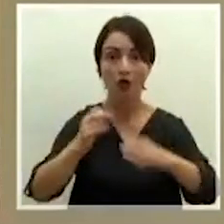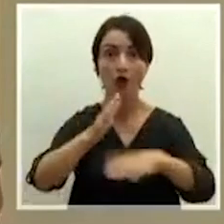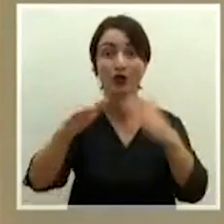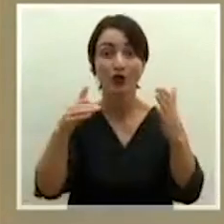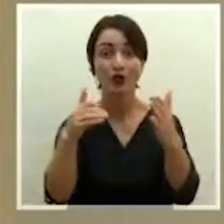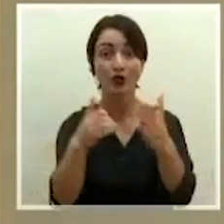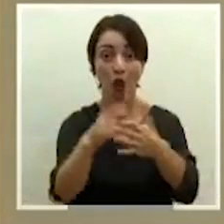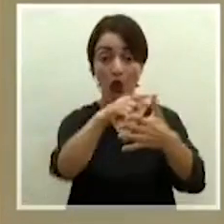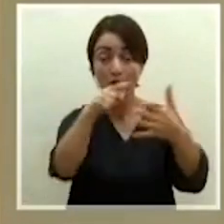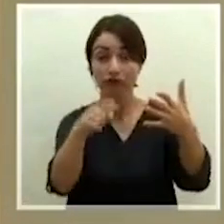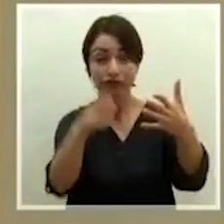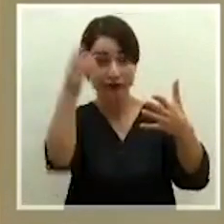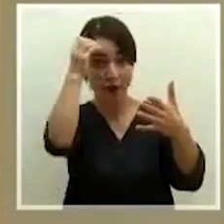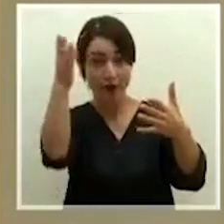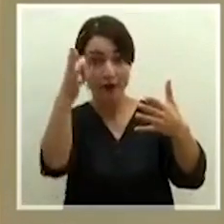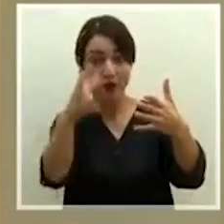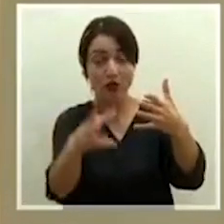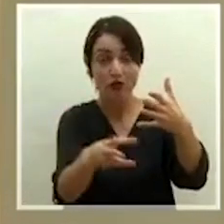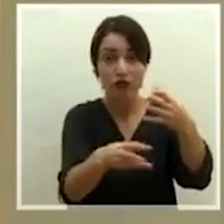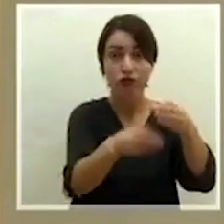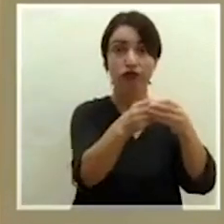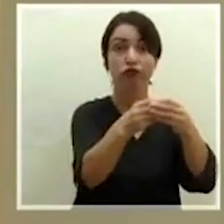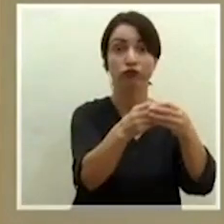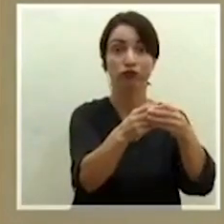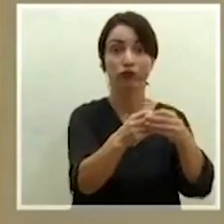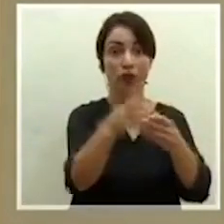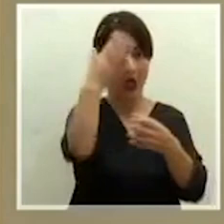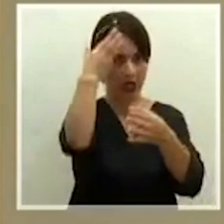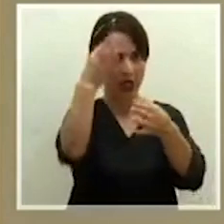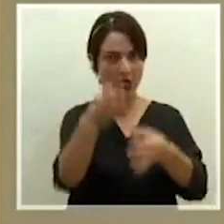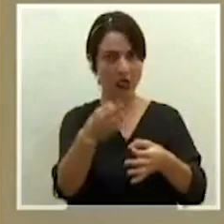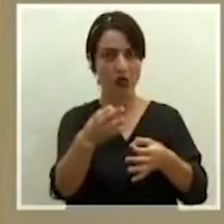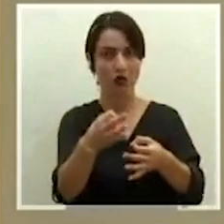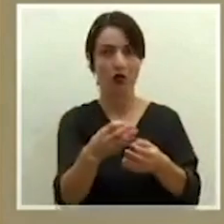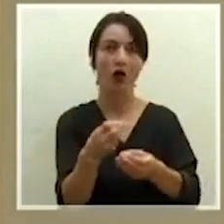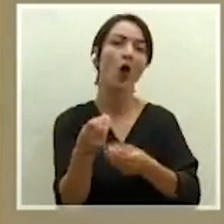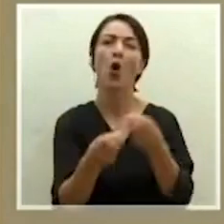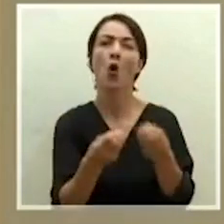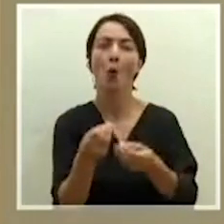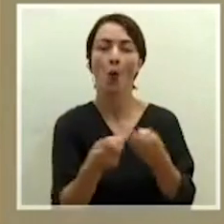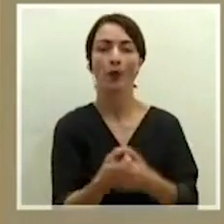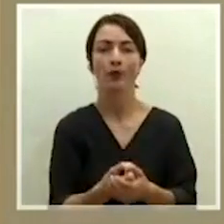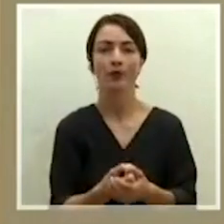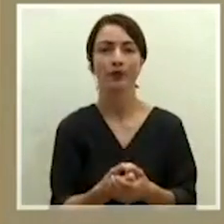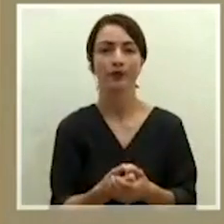datos se unen para tomar decisiones y eso se hace mediante un mecanismo que se llama